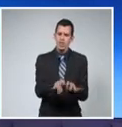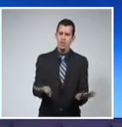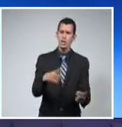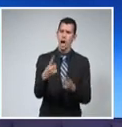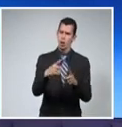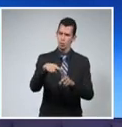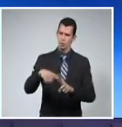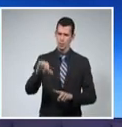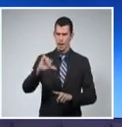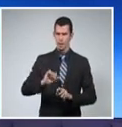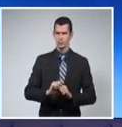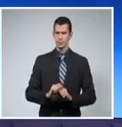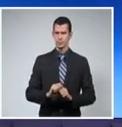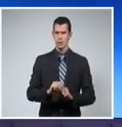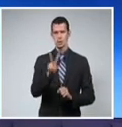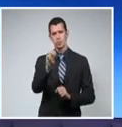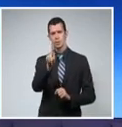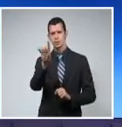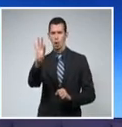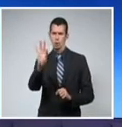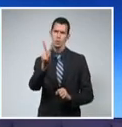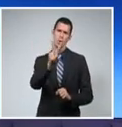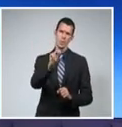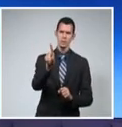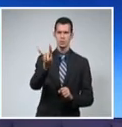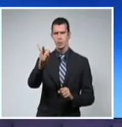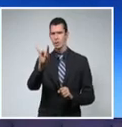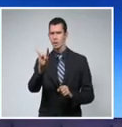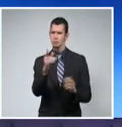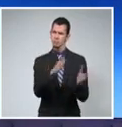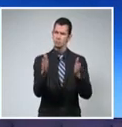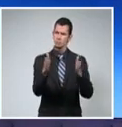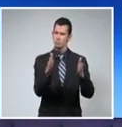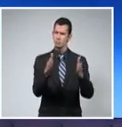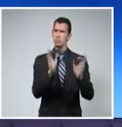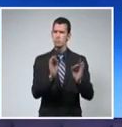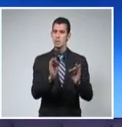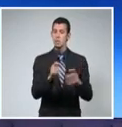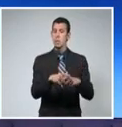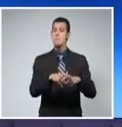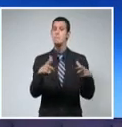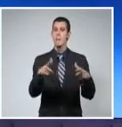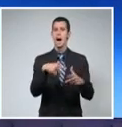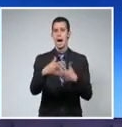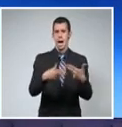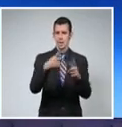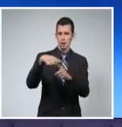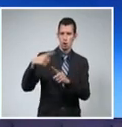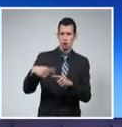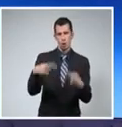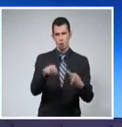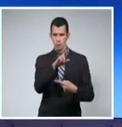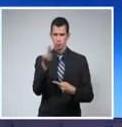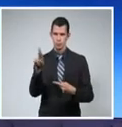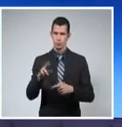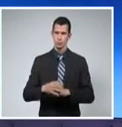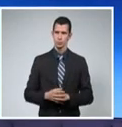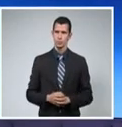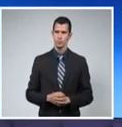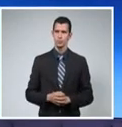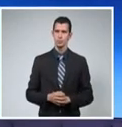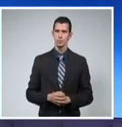y 2019. Pudiéramos pensar ya entonces a la altura de marzo, comenzando marzo 2021, que es un dinero que